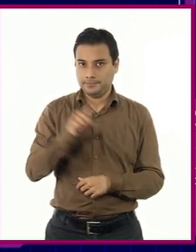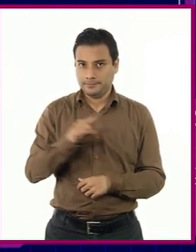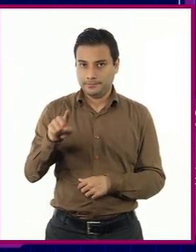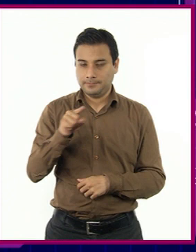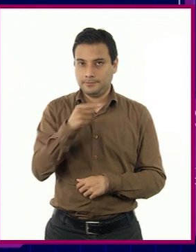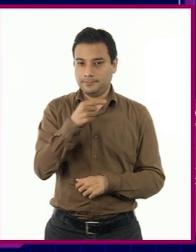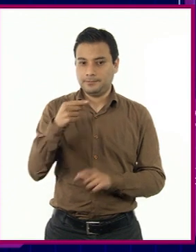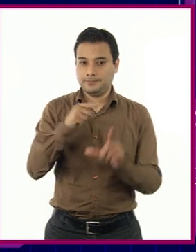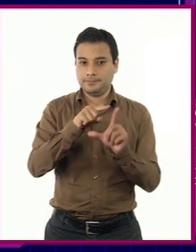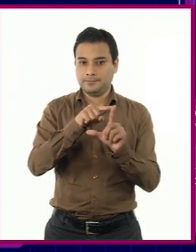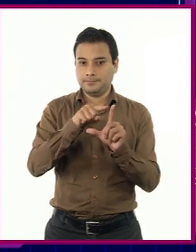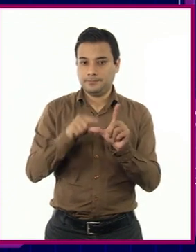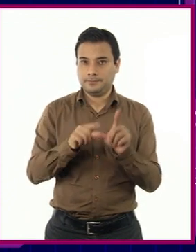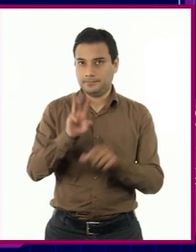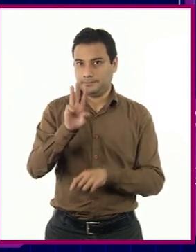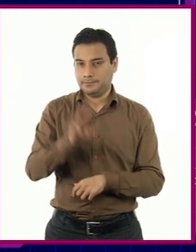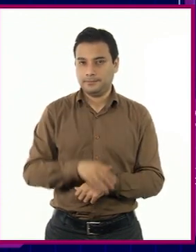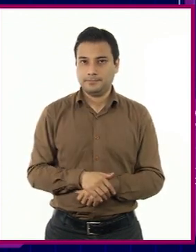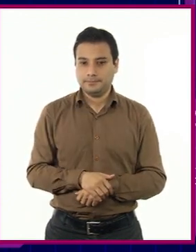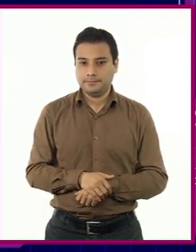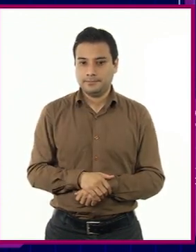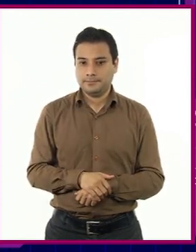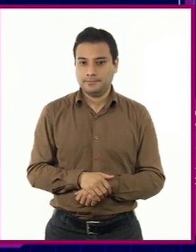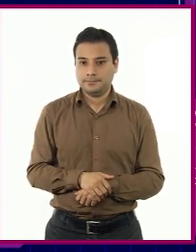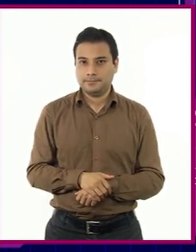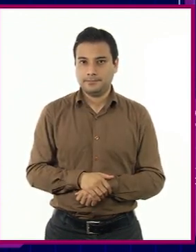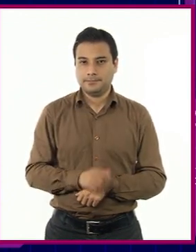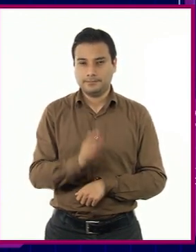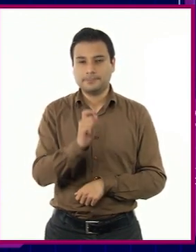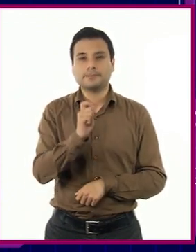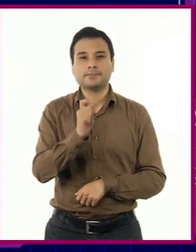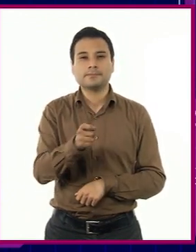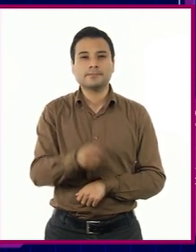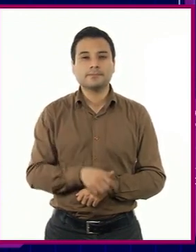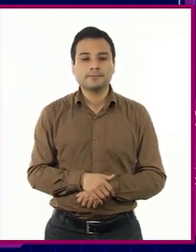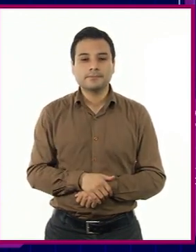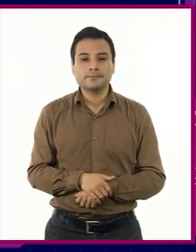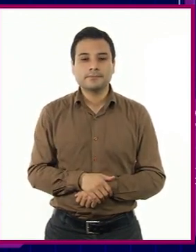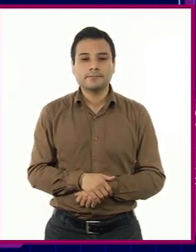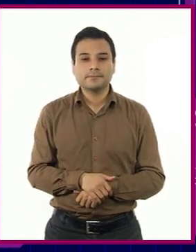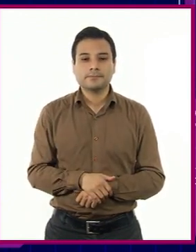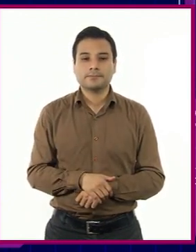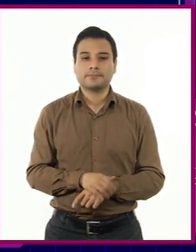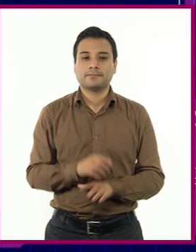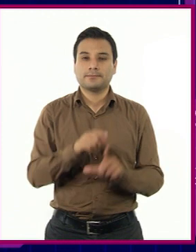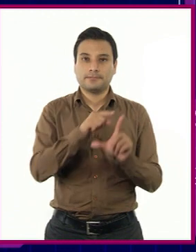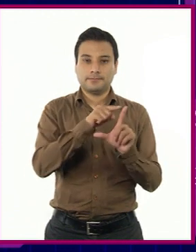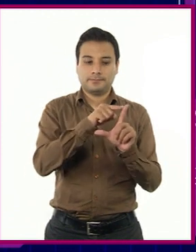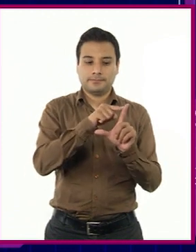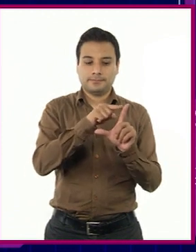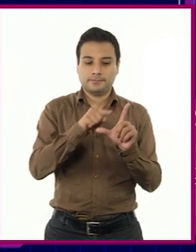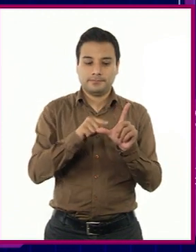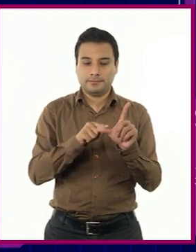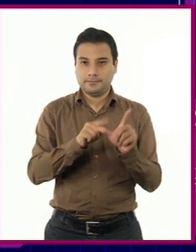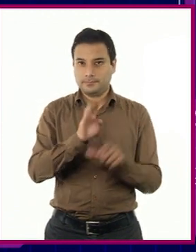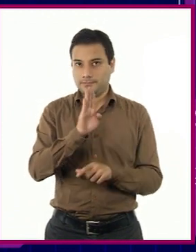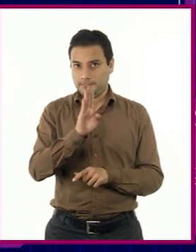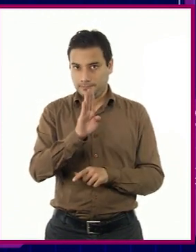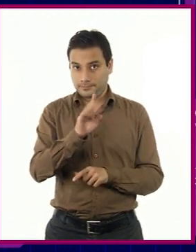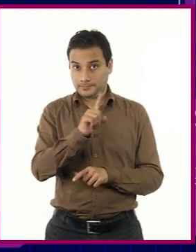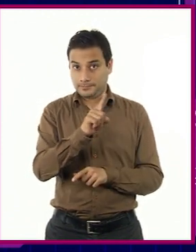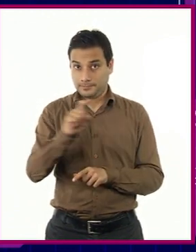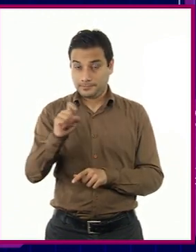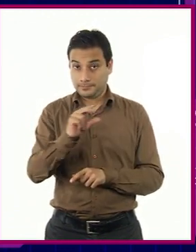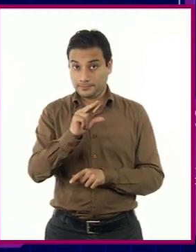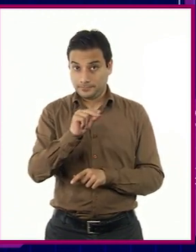ángulo W. Así podemos ir deduciendo que si el ángulo B es igual a 180